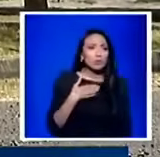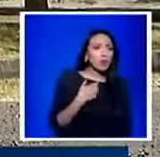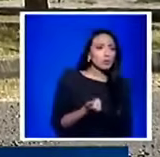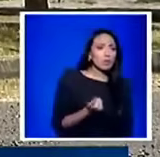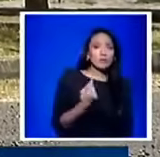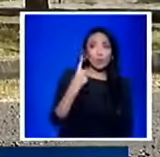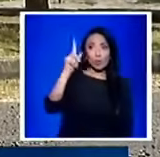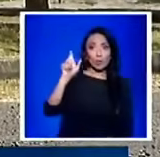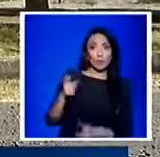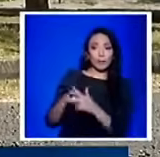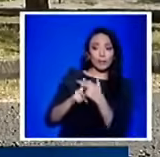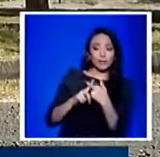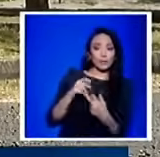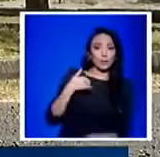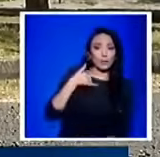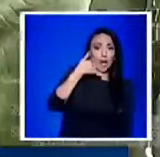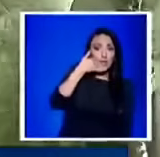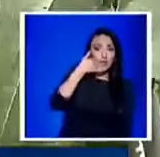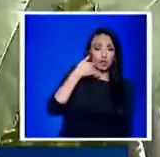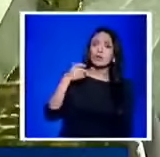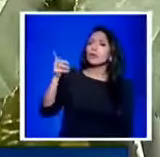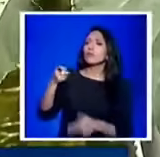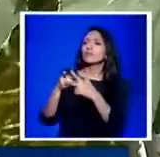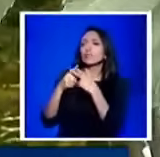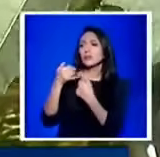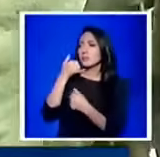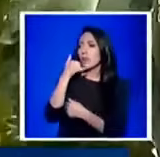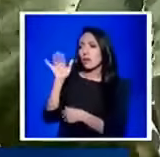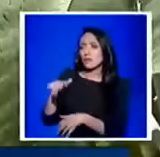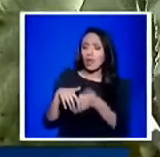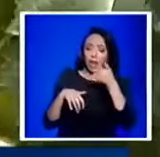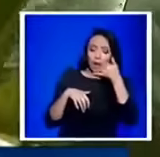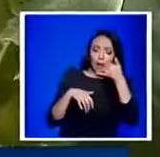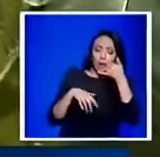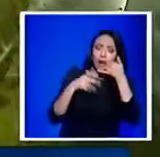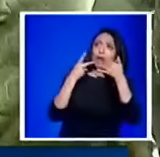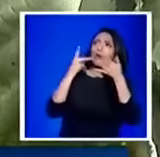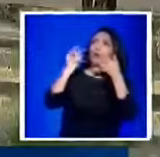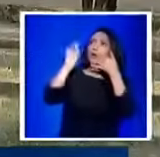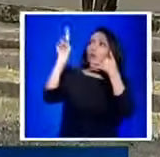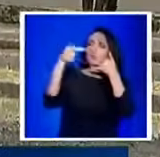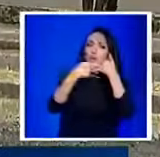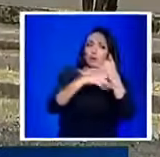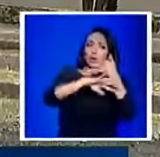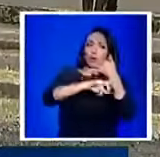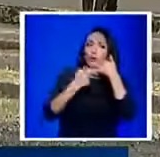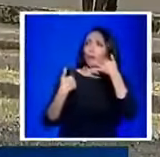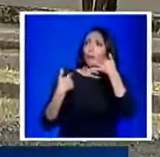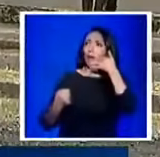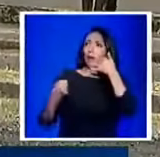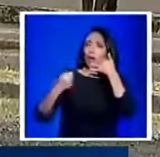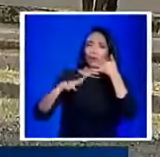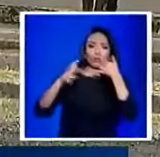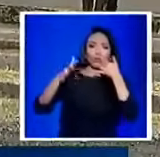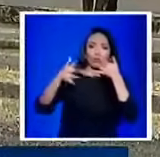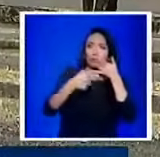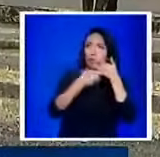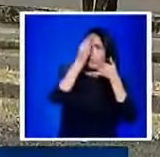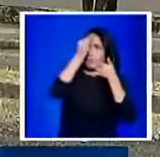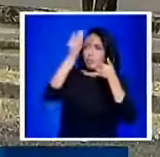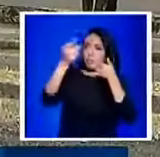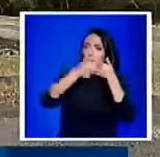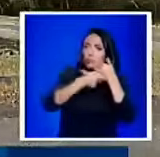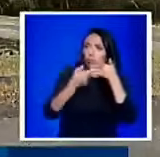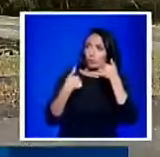me prestó su teléfono porque yo no tenía señal, pude comunicarme y hacer la denuncia de ese momento, el reporte de que